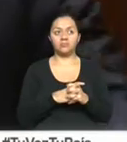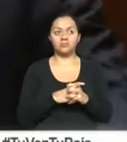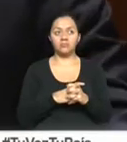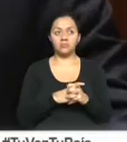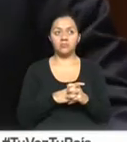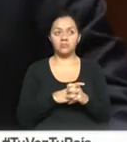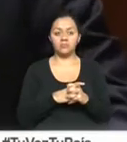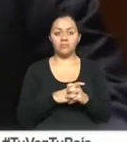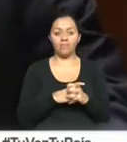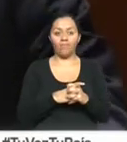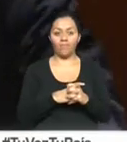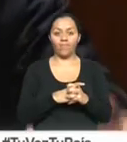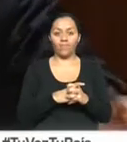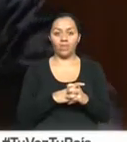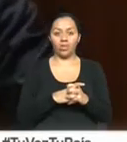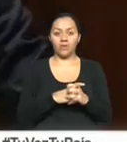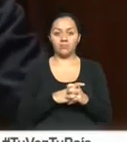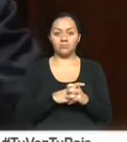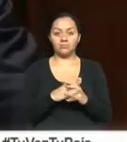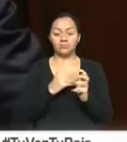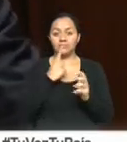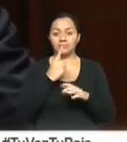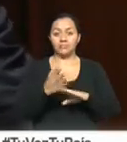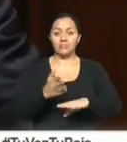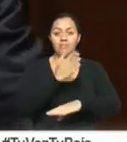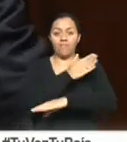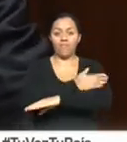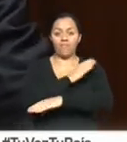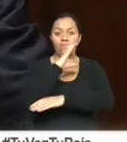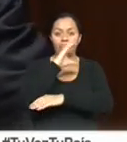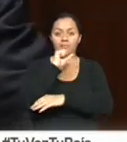no lo dije ya en el tema de Caminoca,